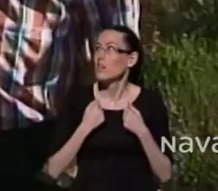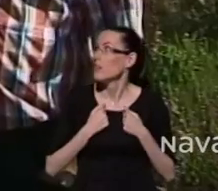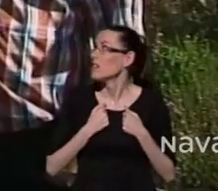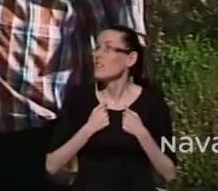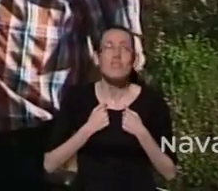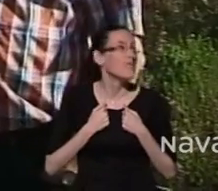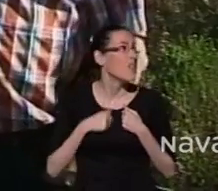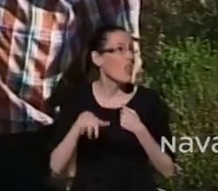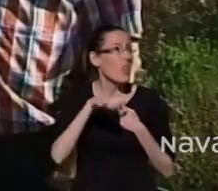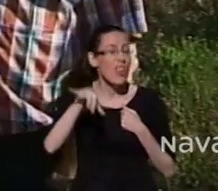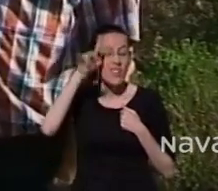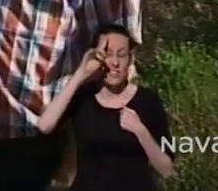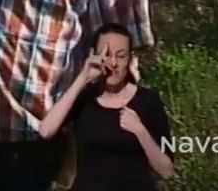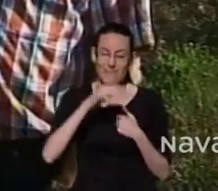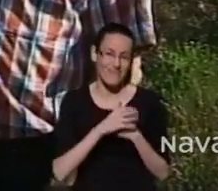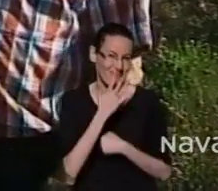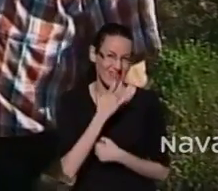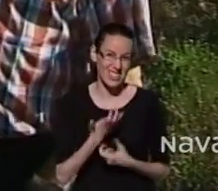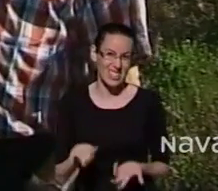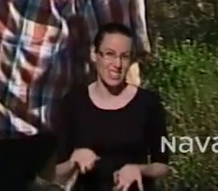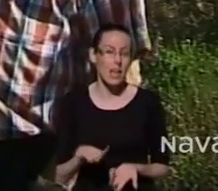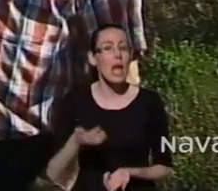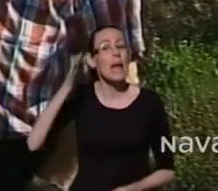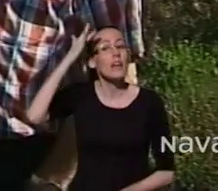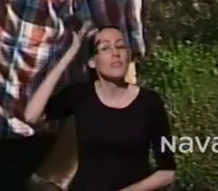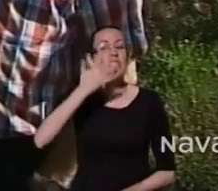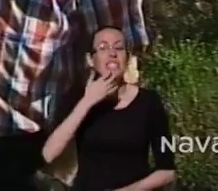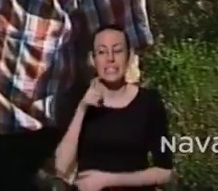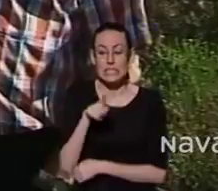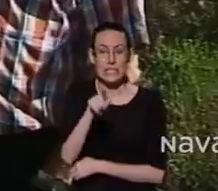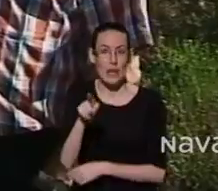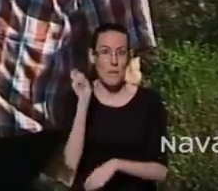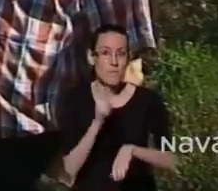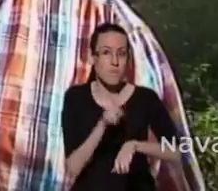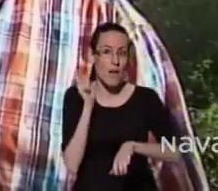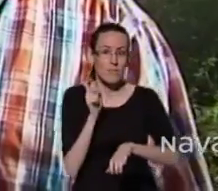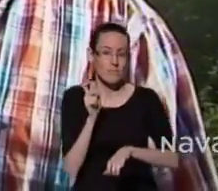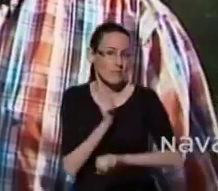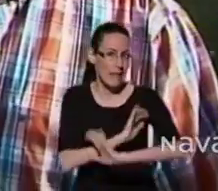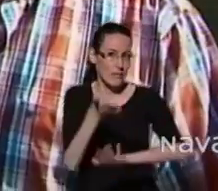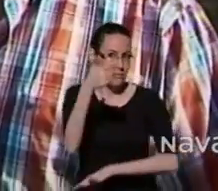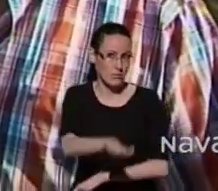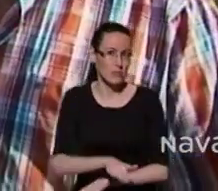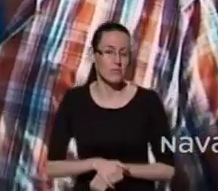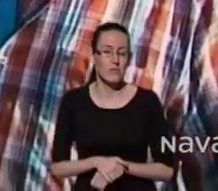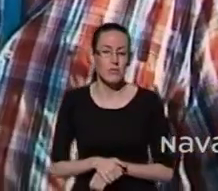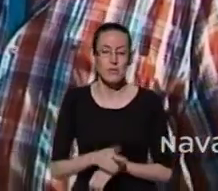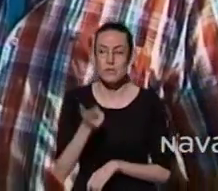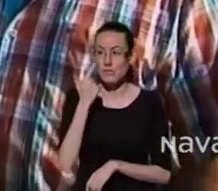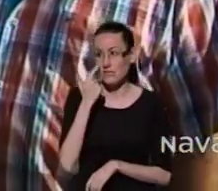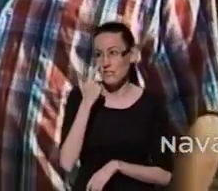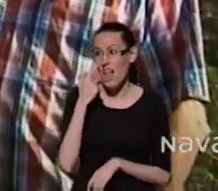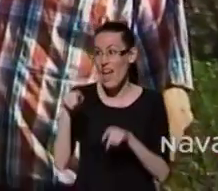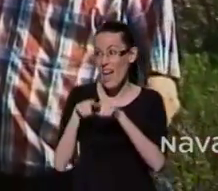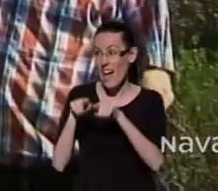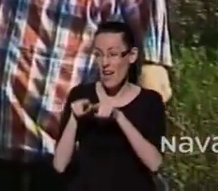vas, es triste. Y si te pica una culebra, un cascabel de aquellos, ya adiós. Yo no sé si nos lo quieres contar, pero un hermano tuyo